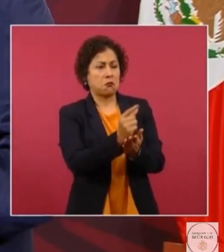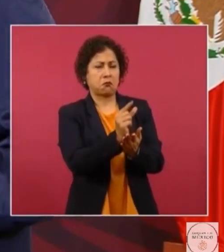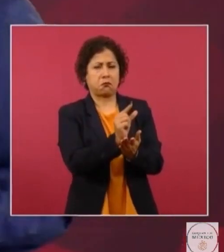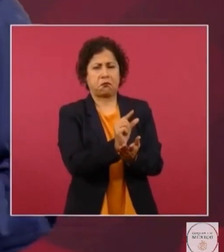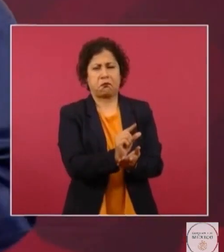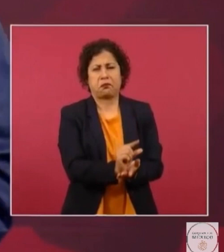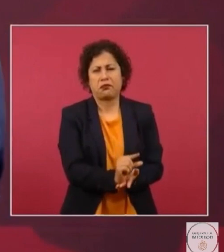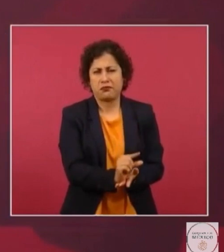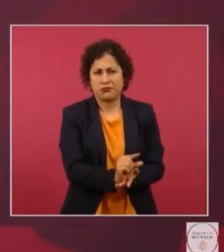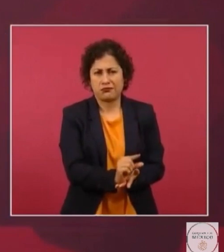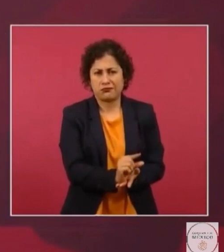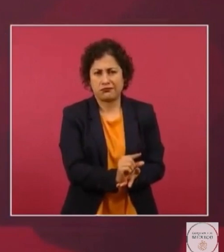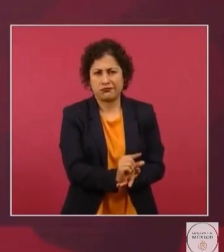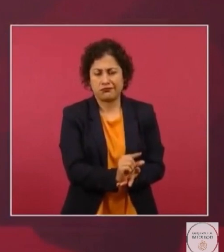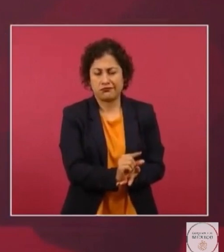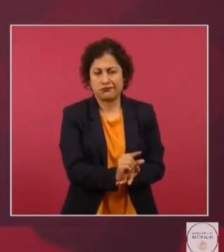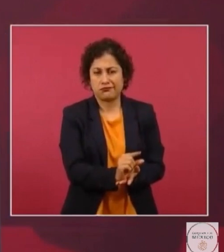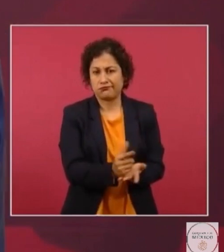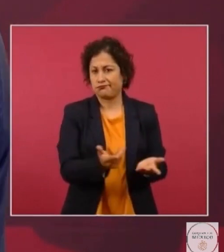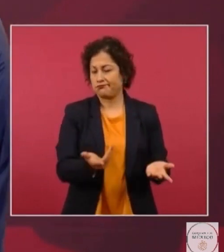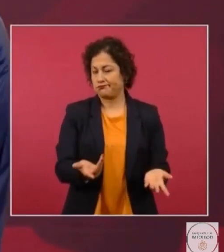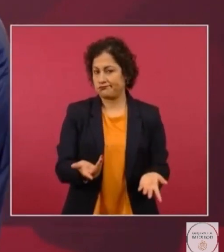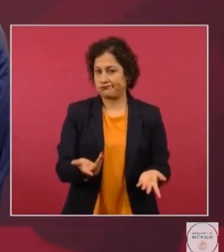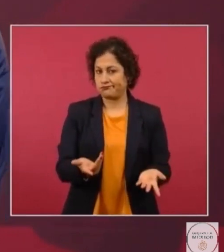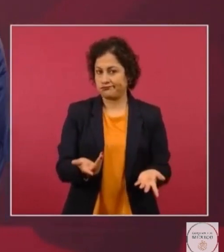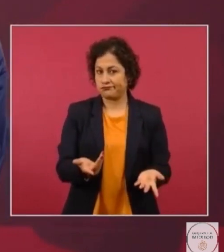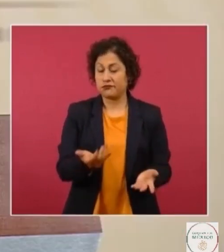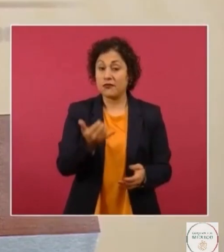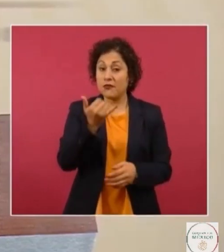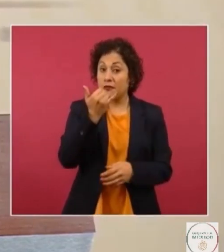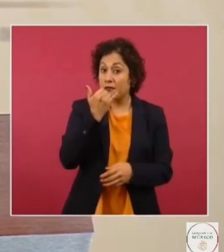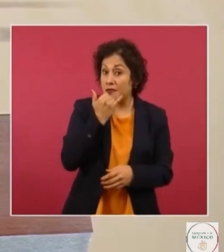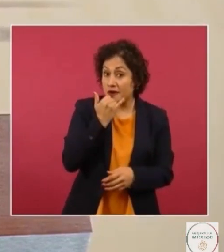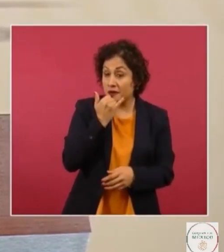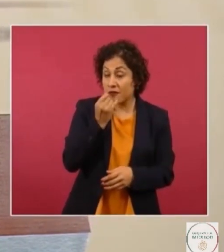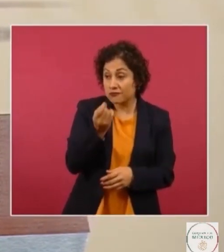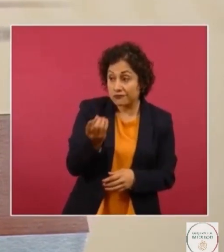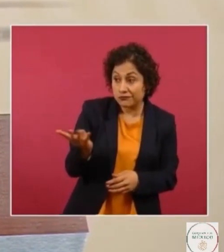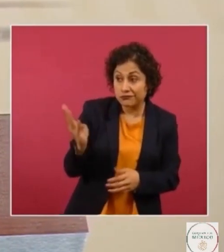muy bajos. Pues no es así.